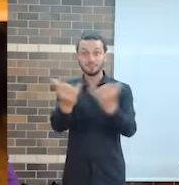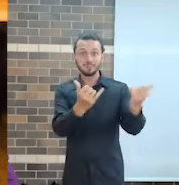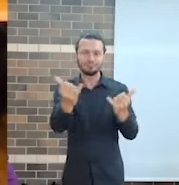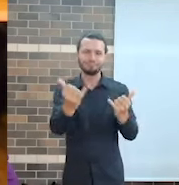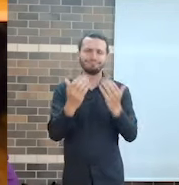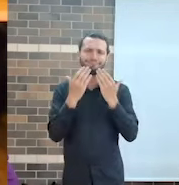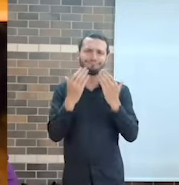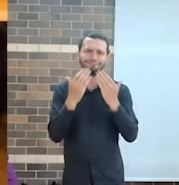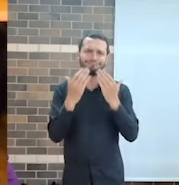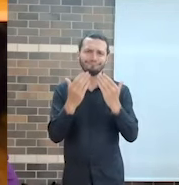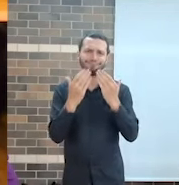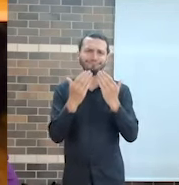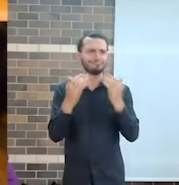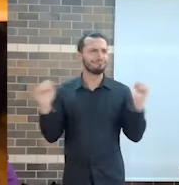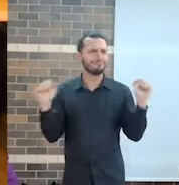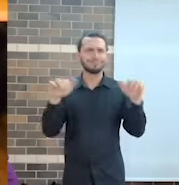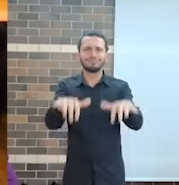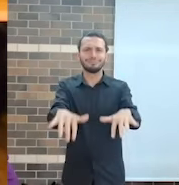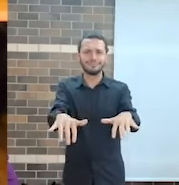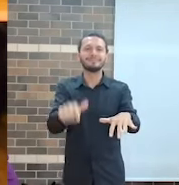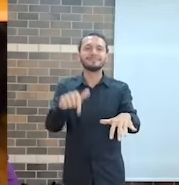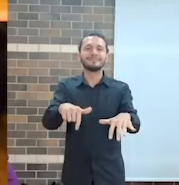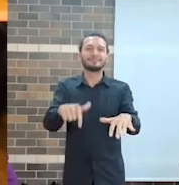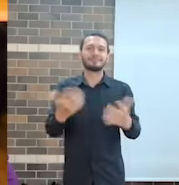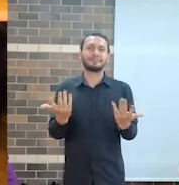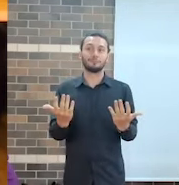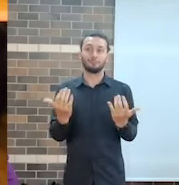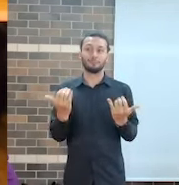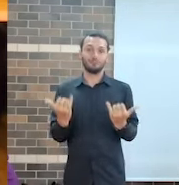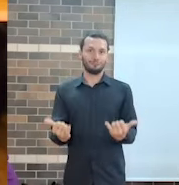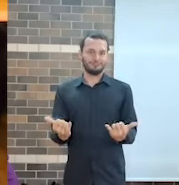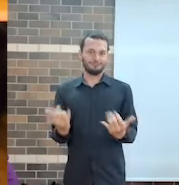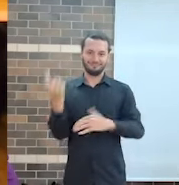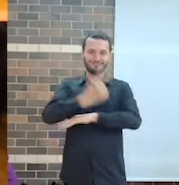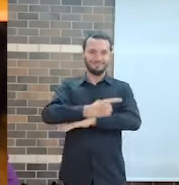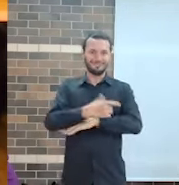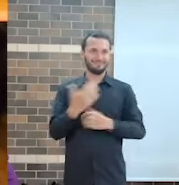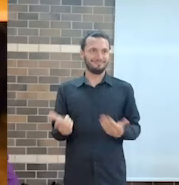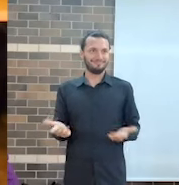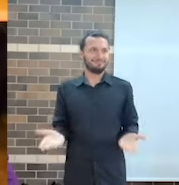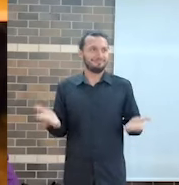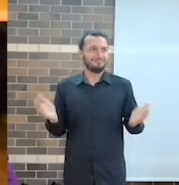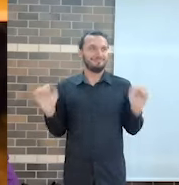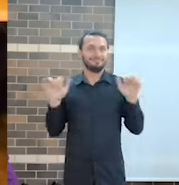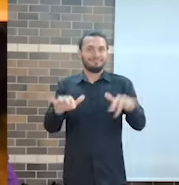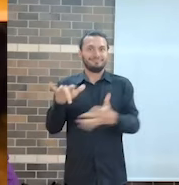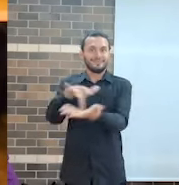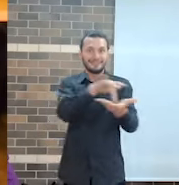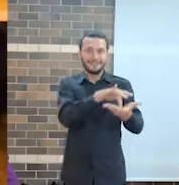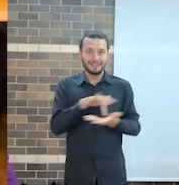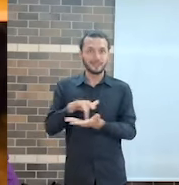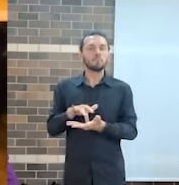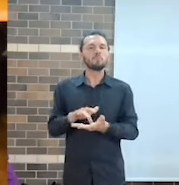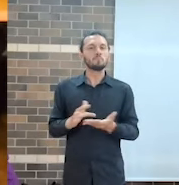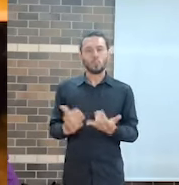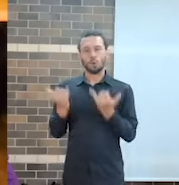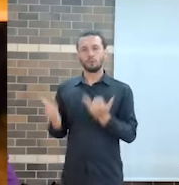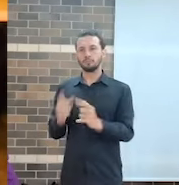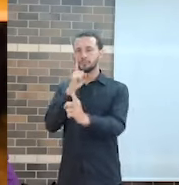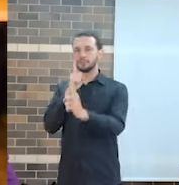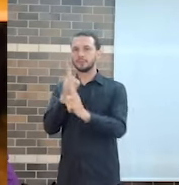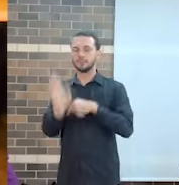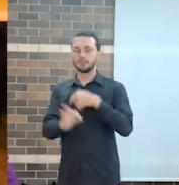este espacio que nos acompaña en el día de hoy, porque hablar de barreras epistémicas